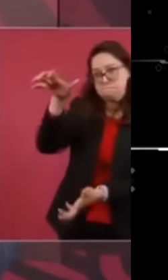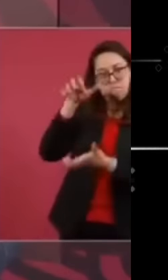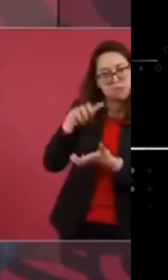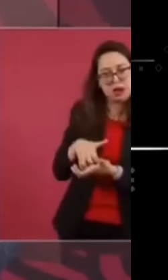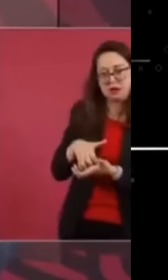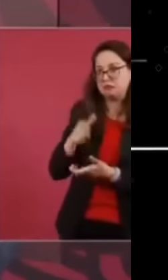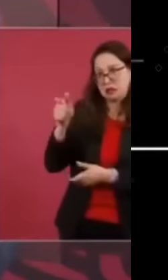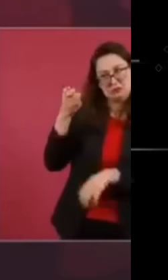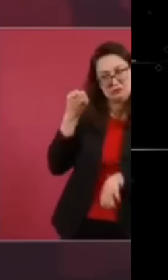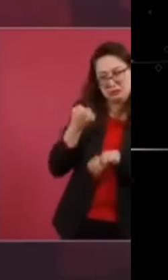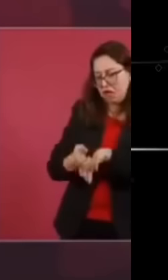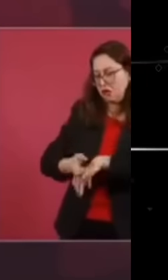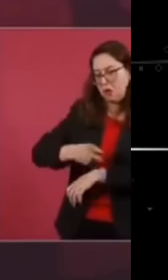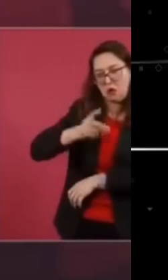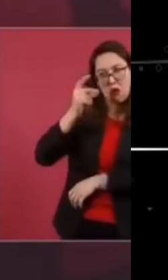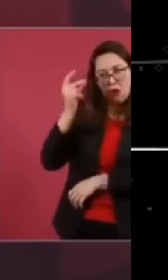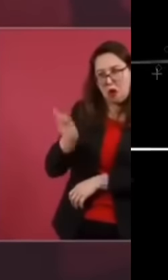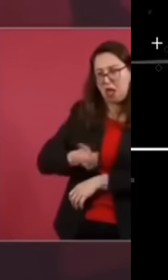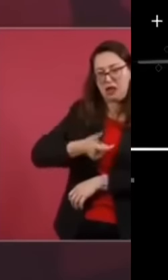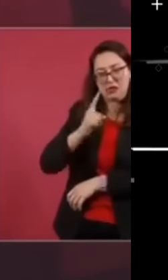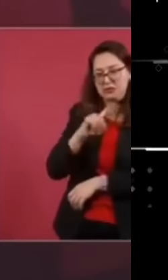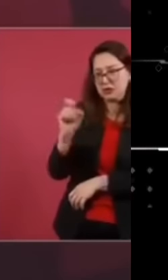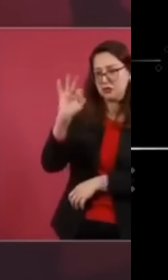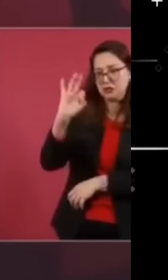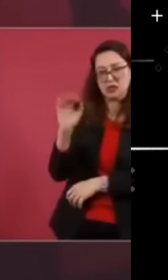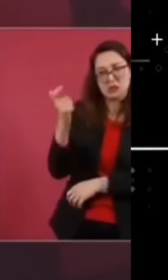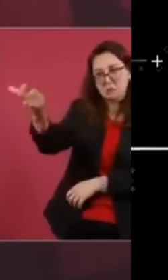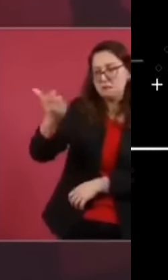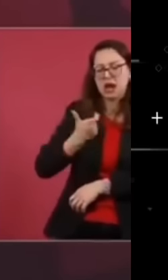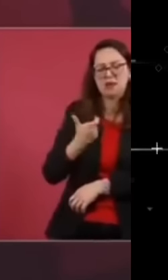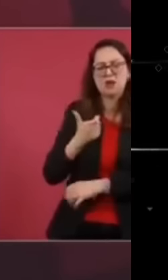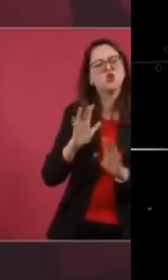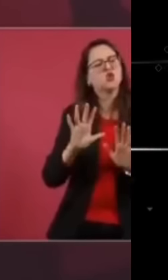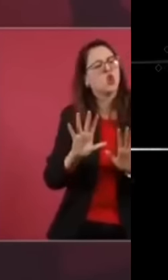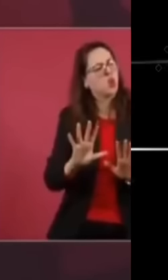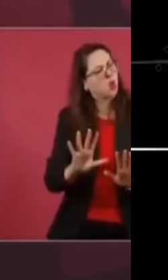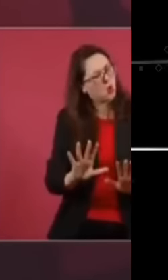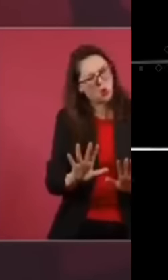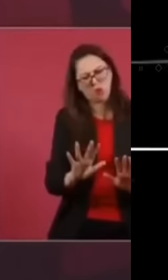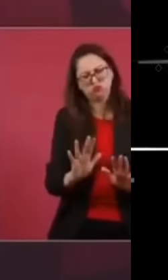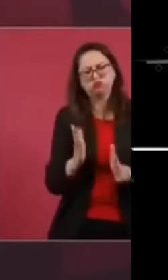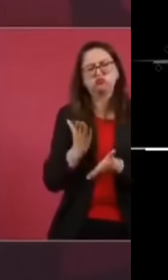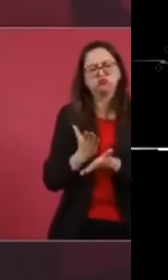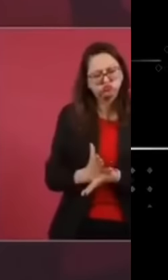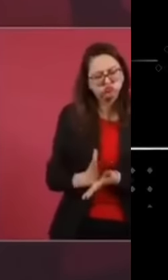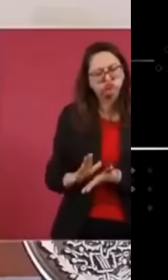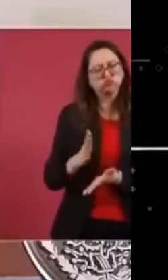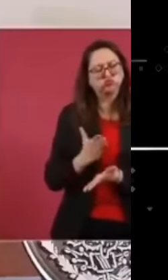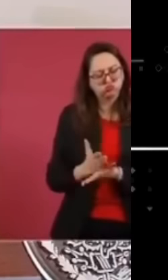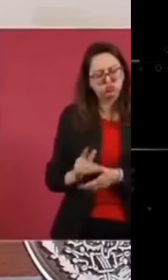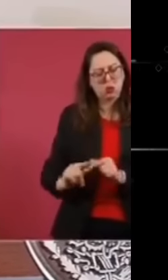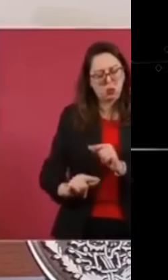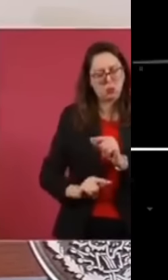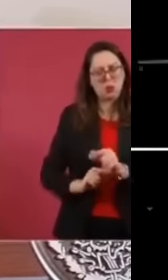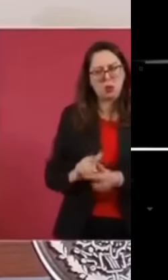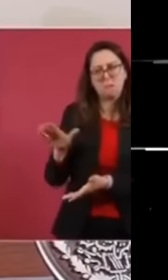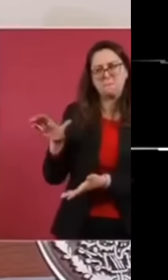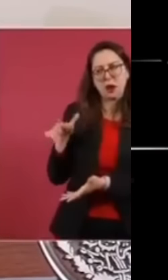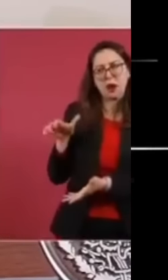sino que se pongan al día poco a